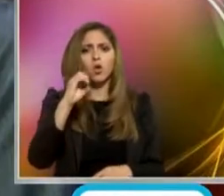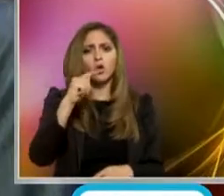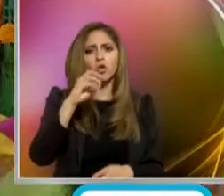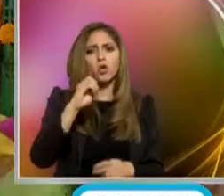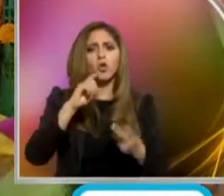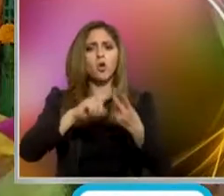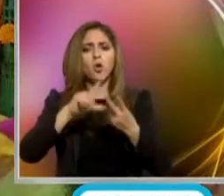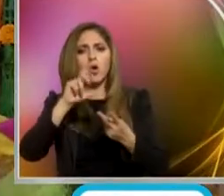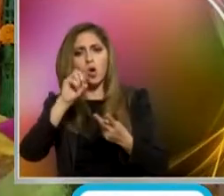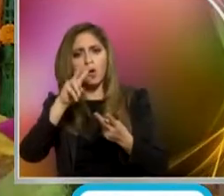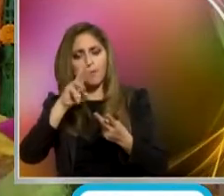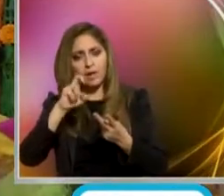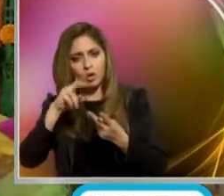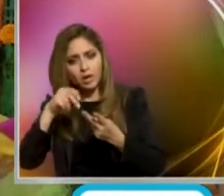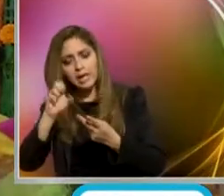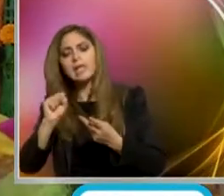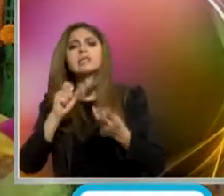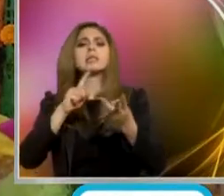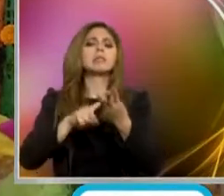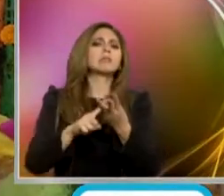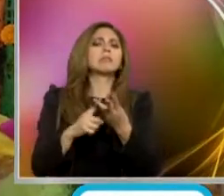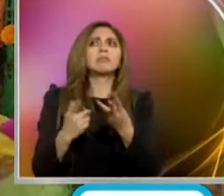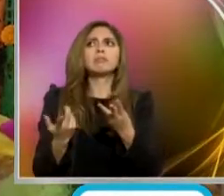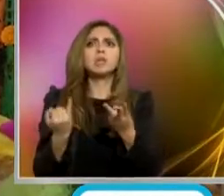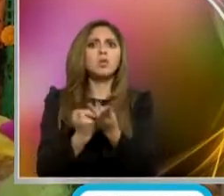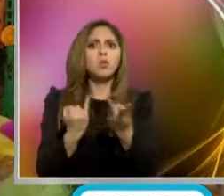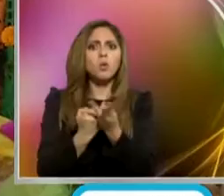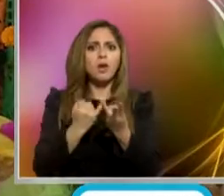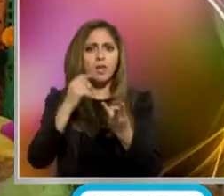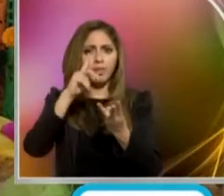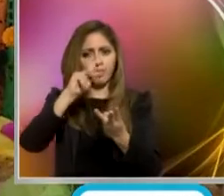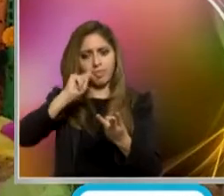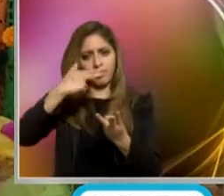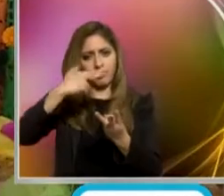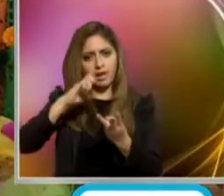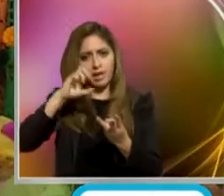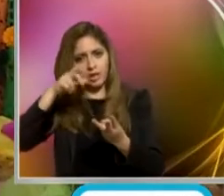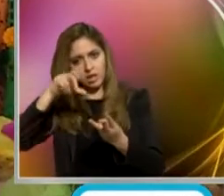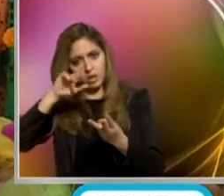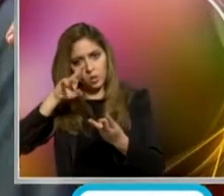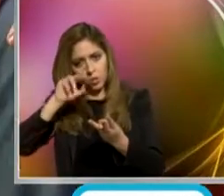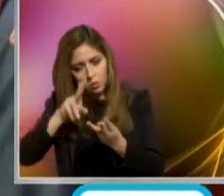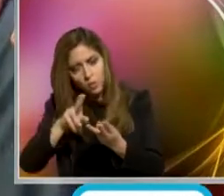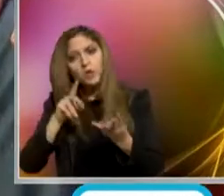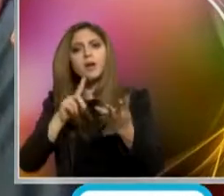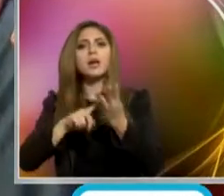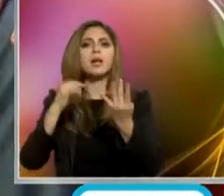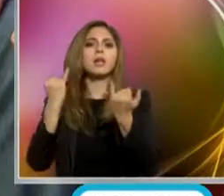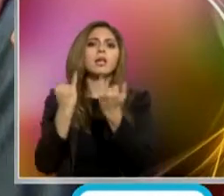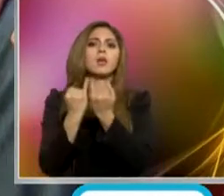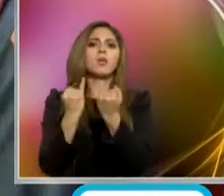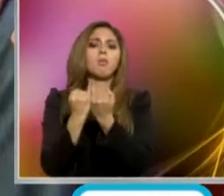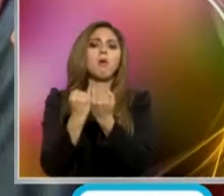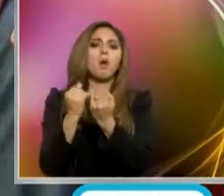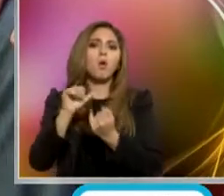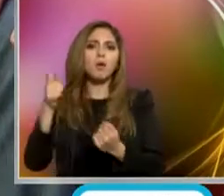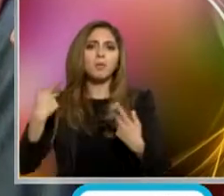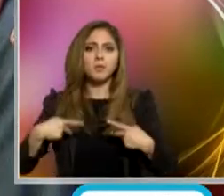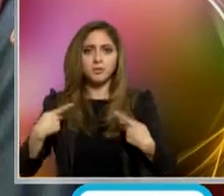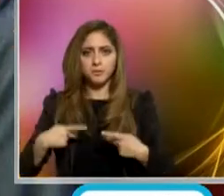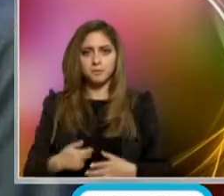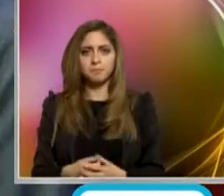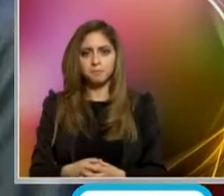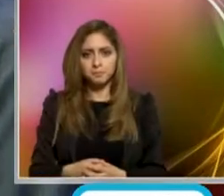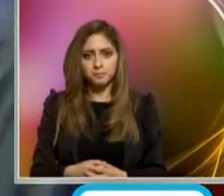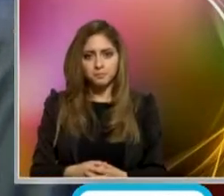Love and Rockets, incluso un poco a The Cure, Peter Murphy, por supuesto, y Bauhaus. Entonces,